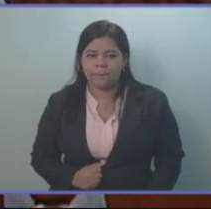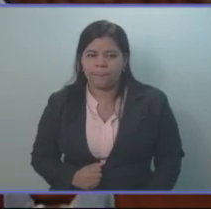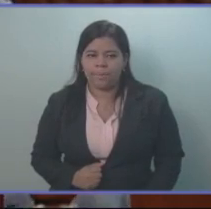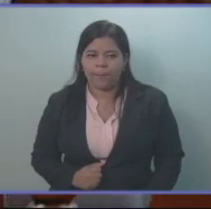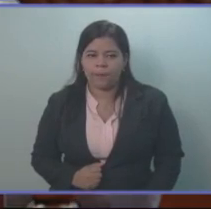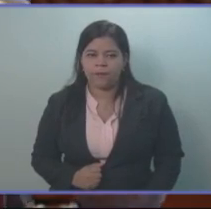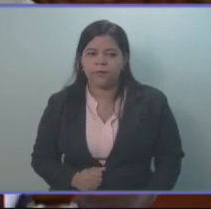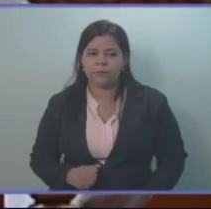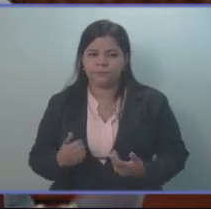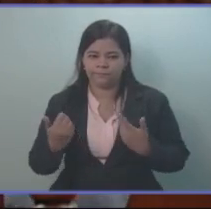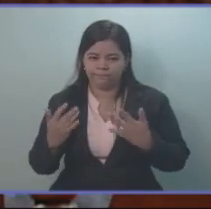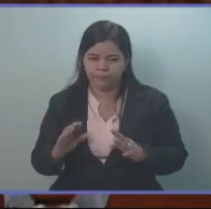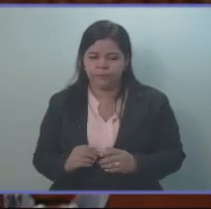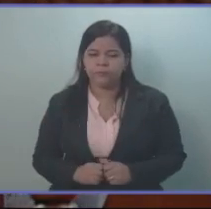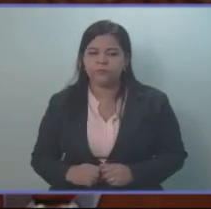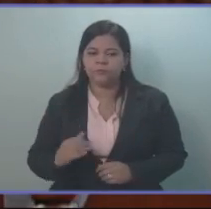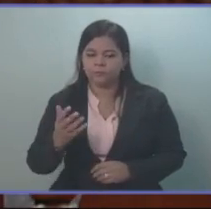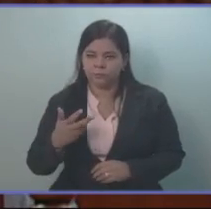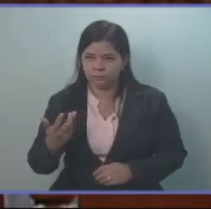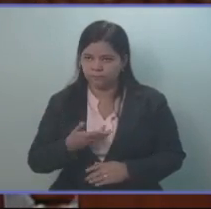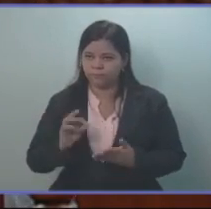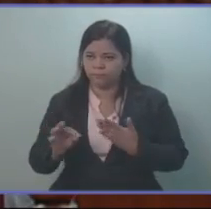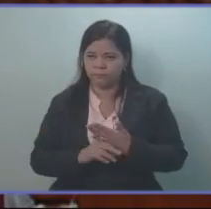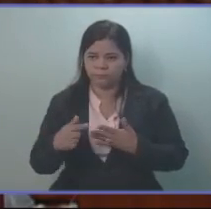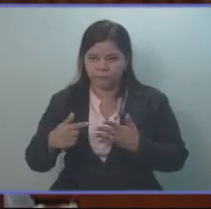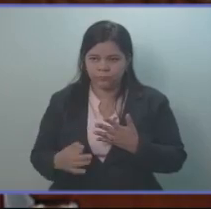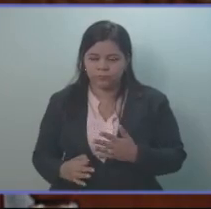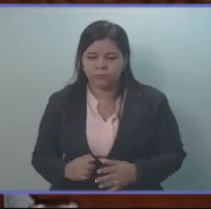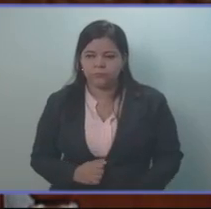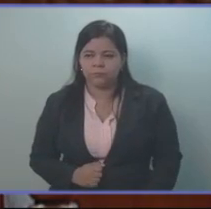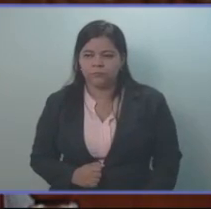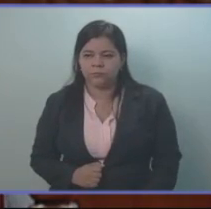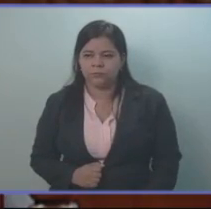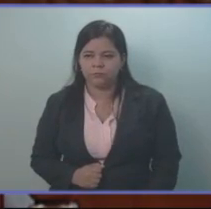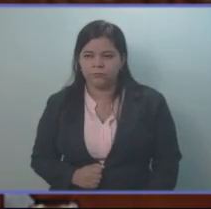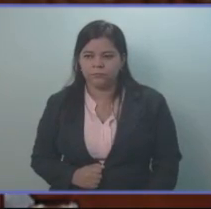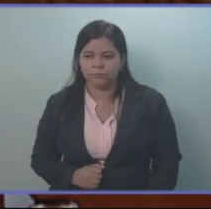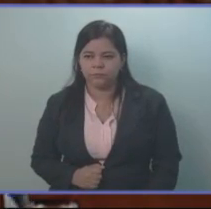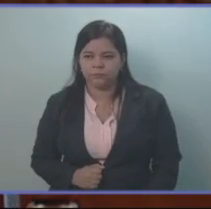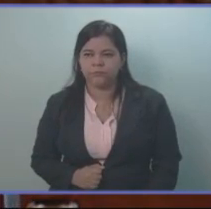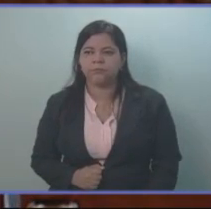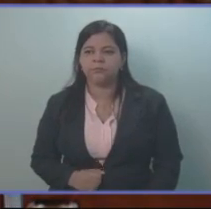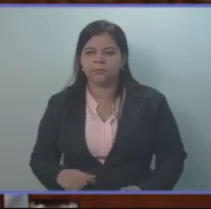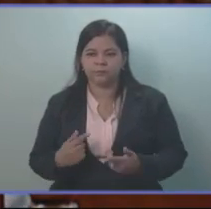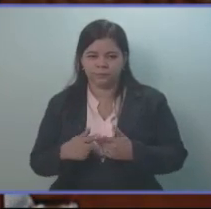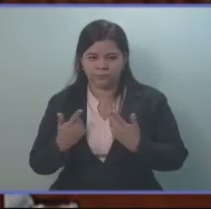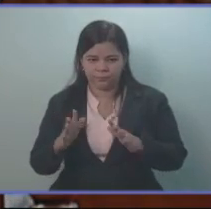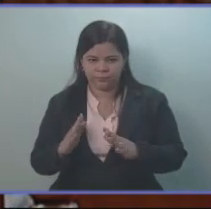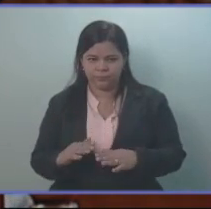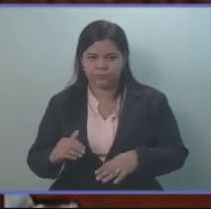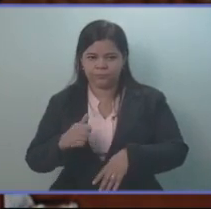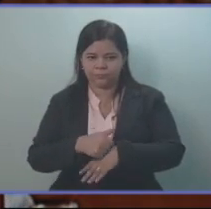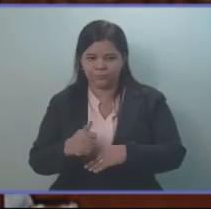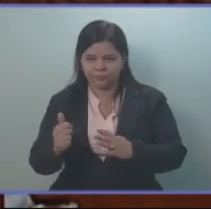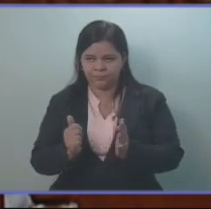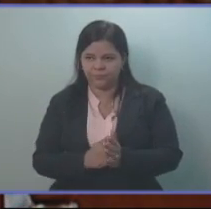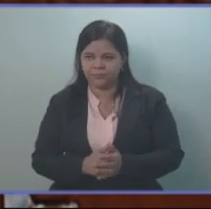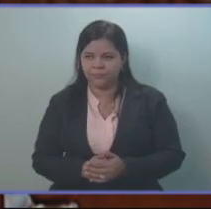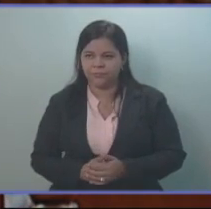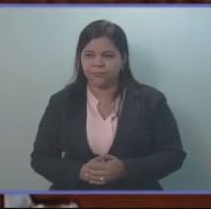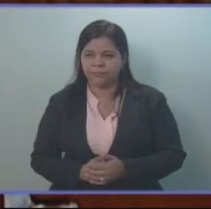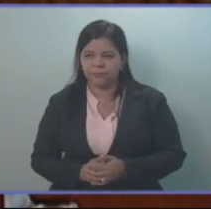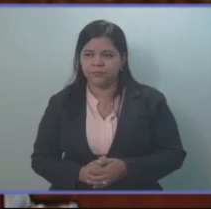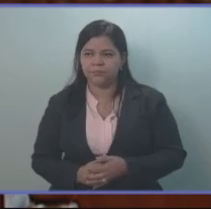Me permito leer el proyecto de decreto, señor presidente. Decreto número: la Asamblea Legislativa de la República